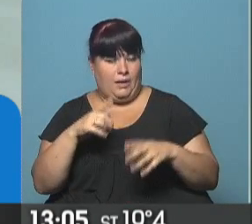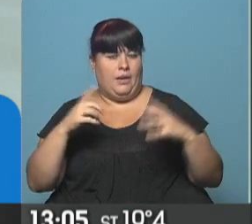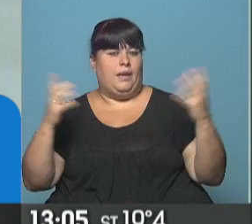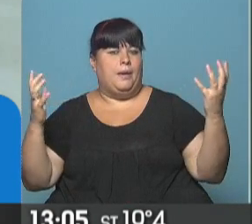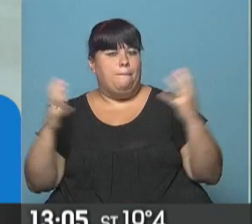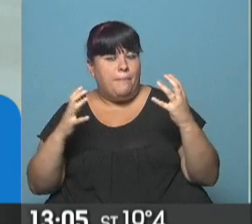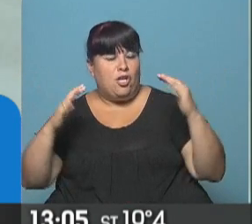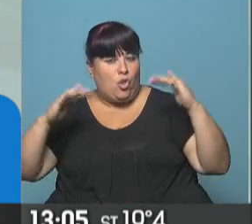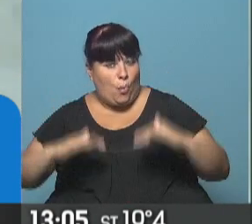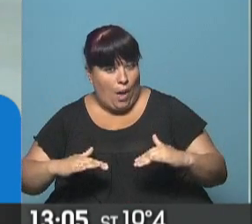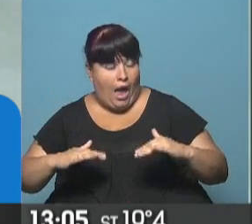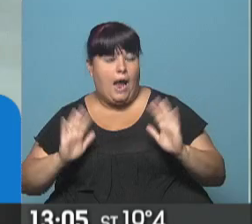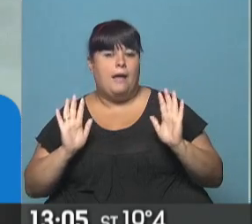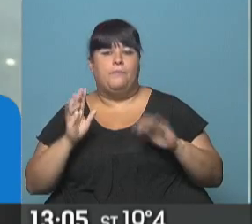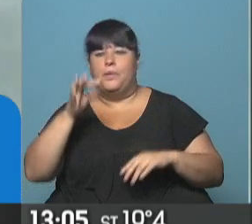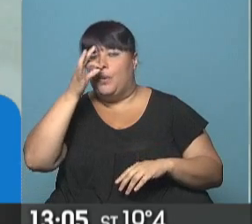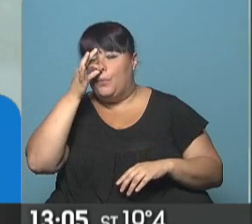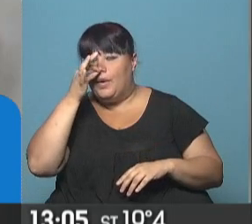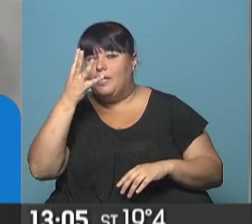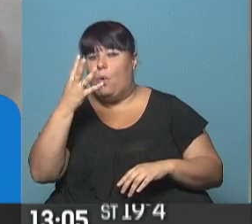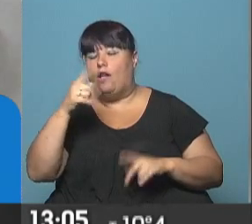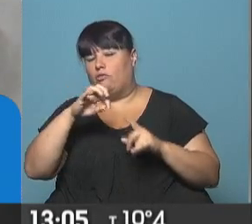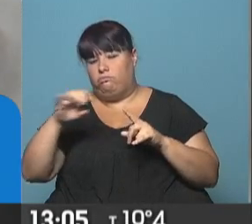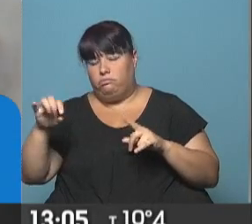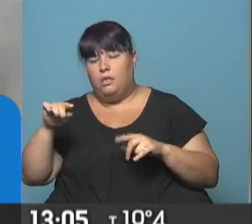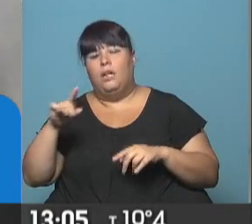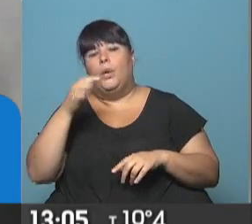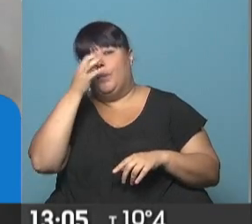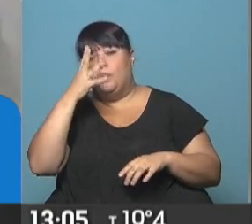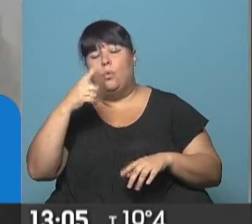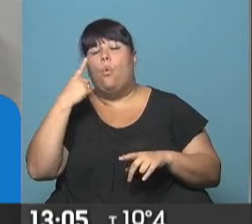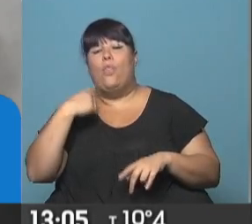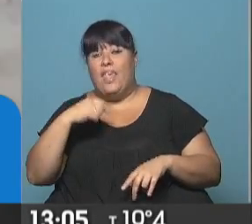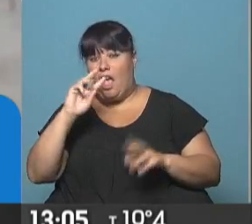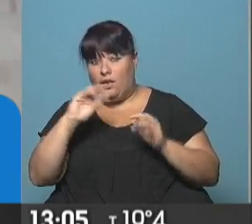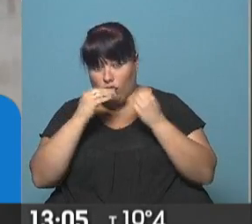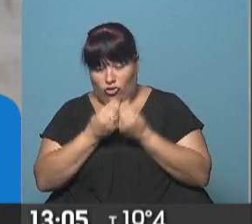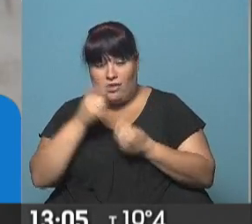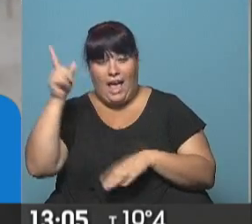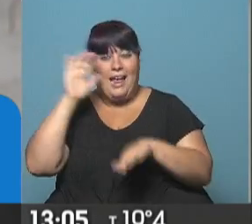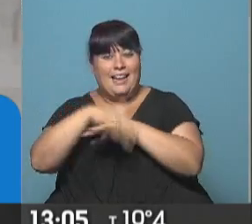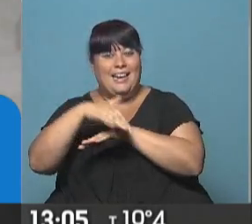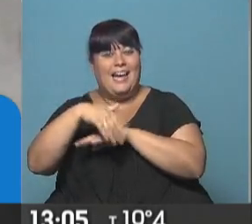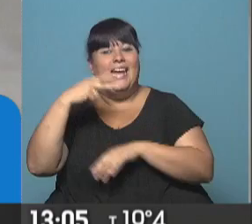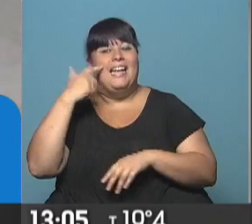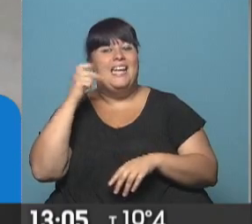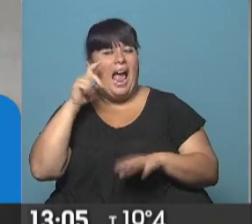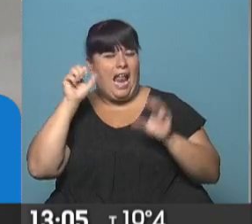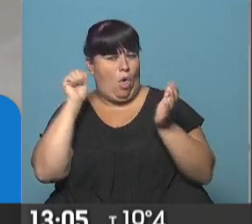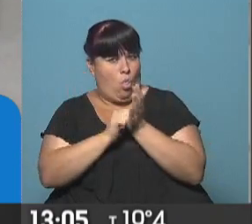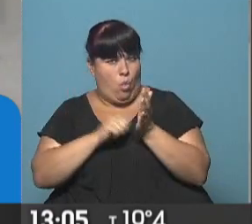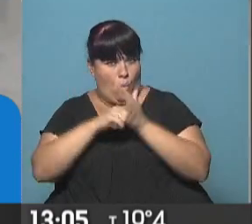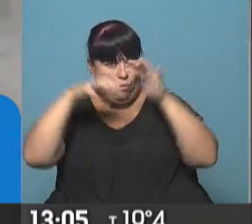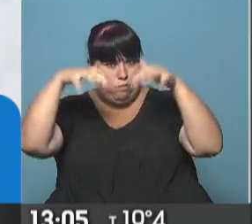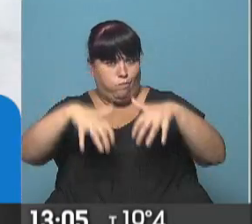presión baja al menos 24 minibares en 24 horas ya provocó que las cataratas del Niágara se